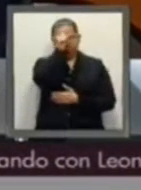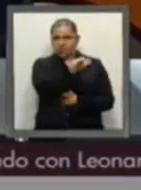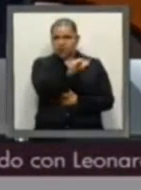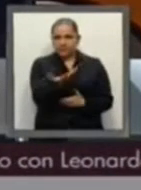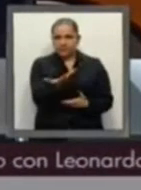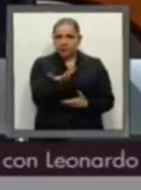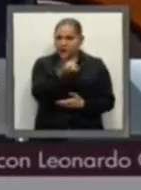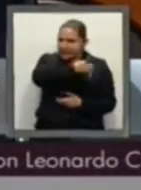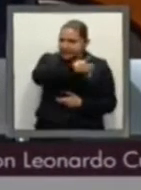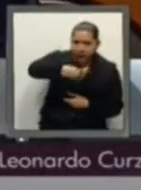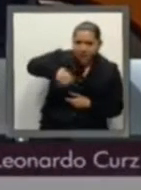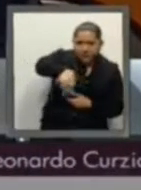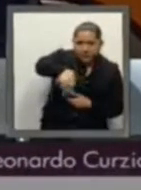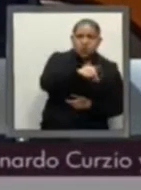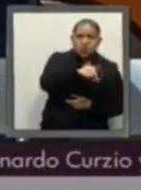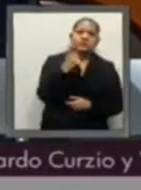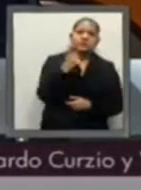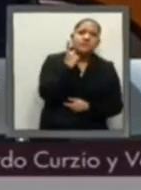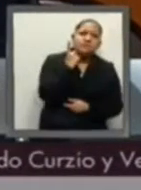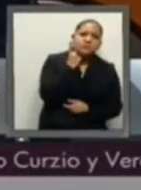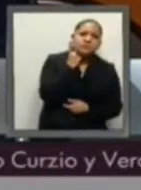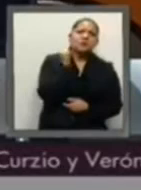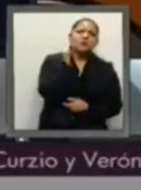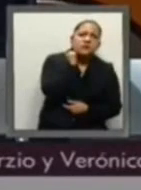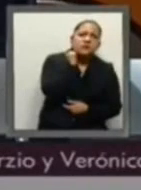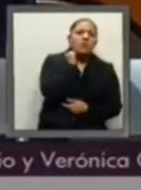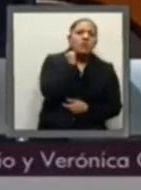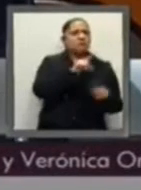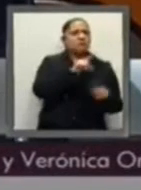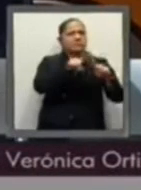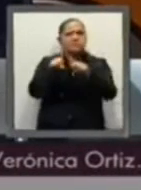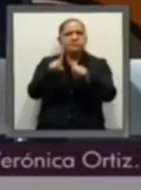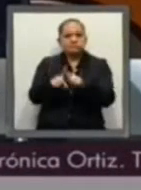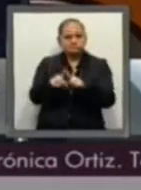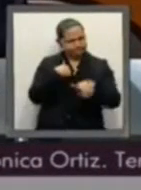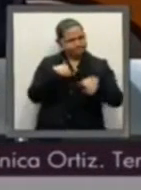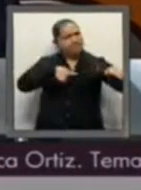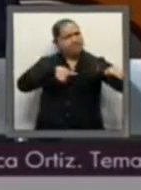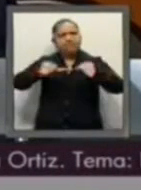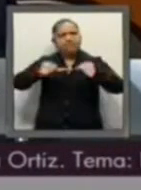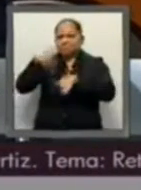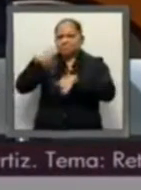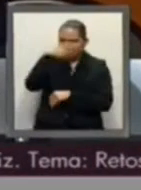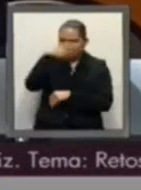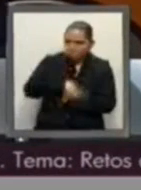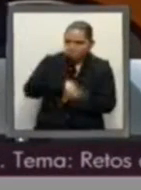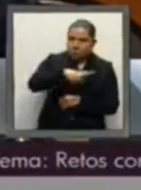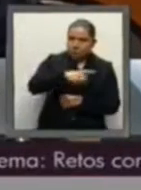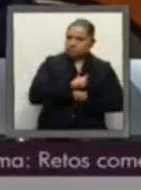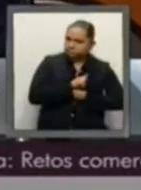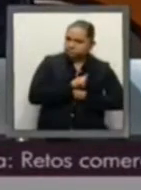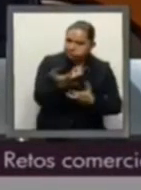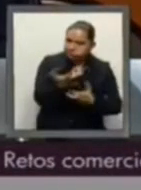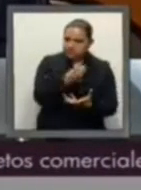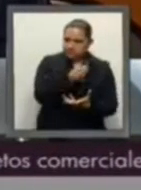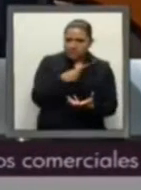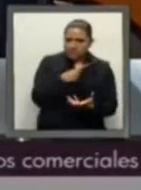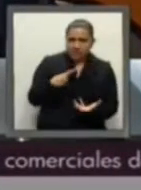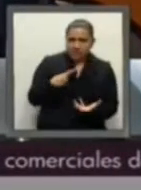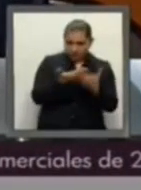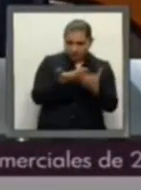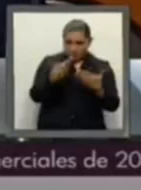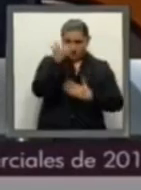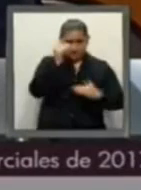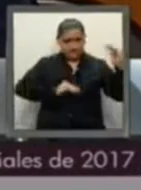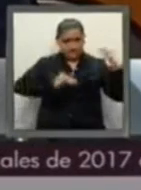legisladores federales de las dos cámaras los llamo los llamo a que actuemos en los términos que